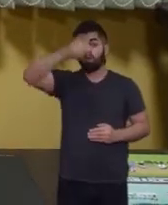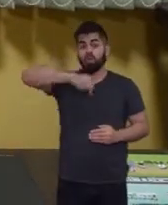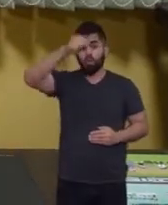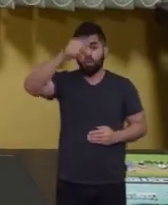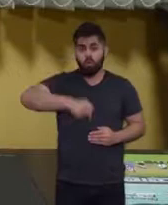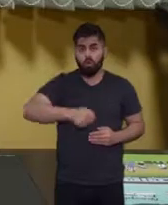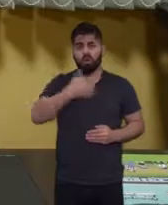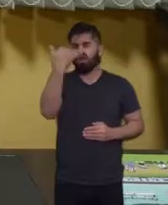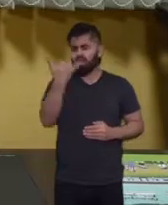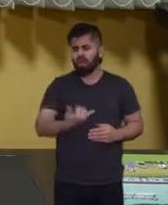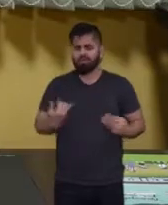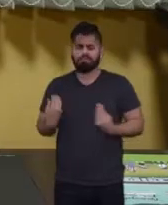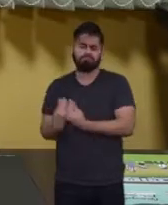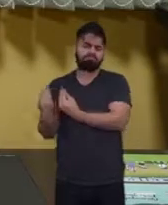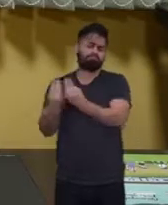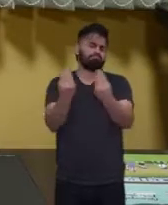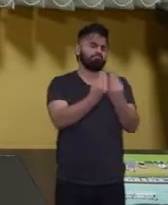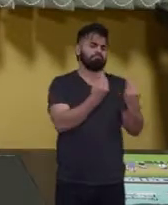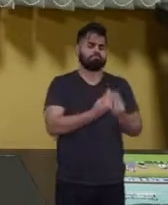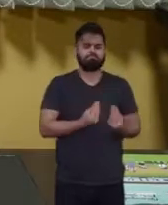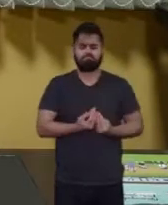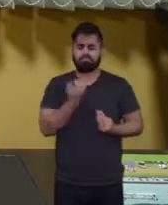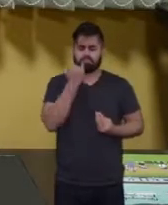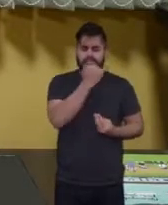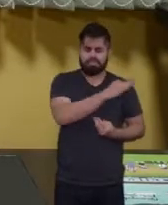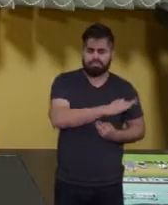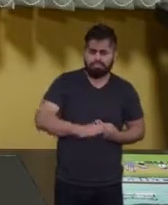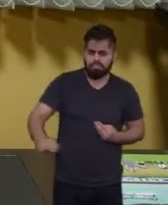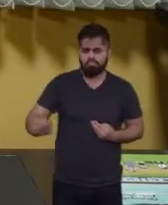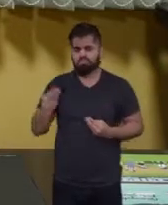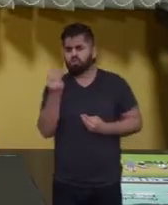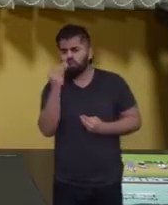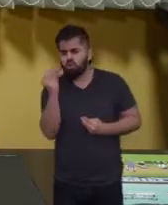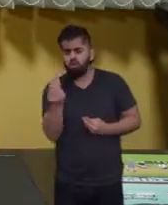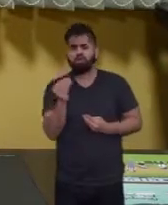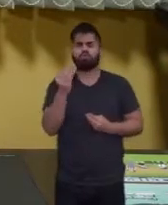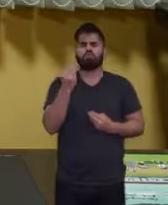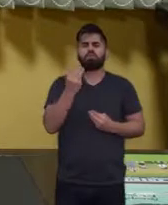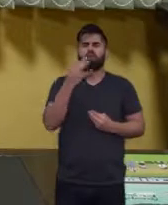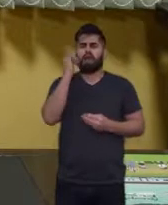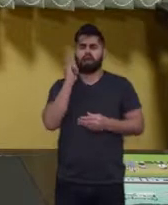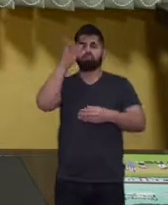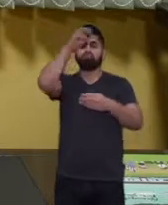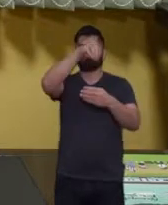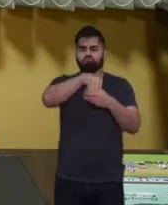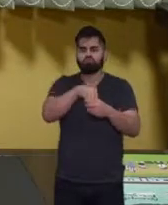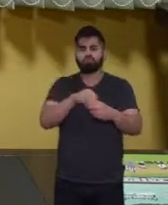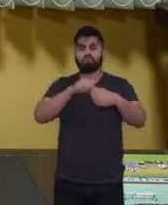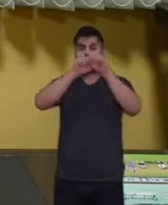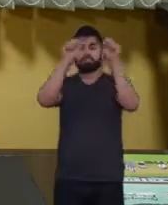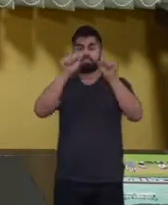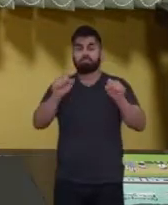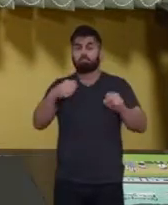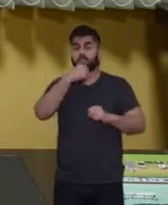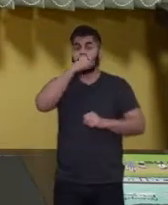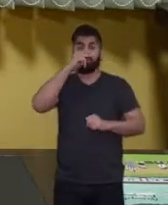hoy con niños y adolescentes en un número de 26.000 incluidos dentro del sistema